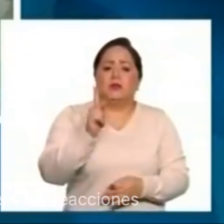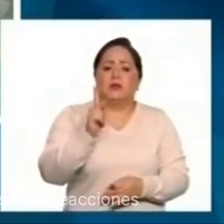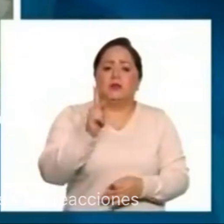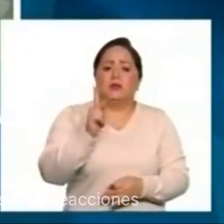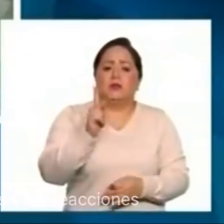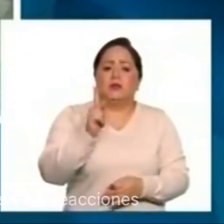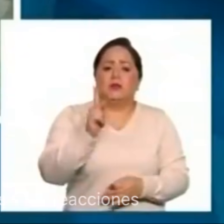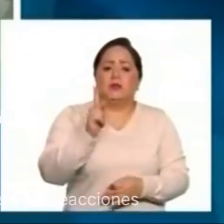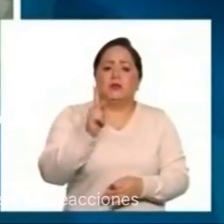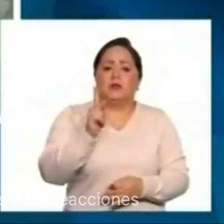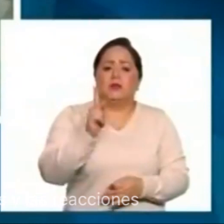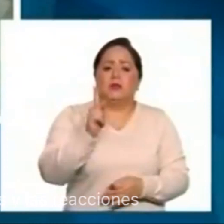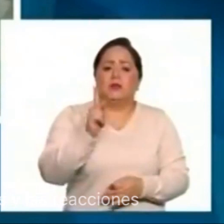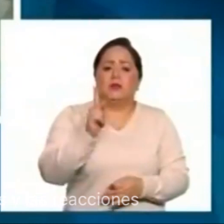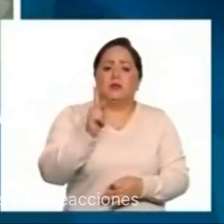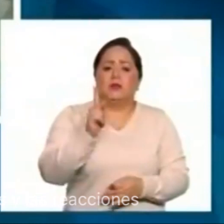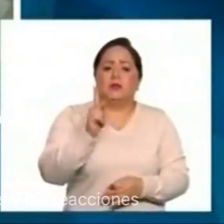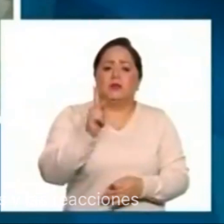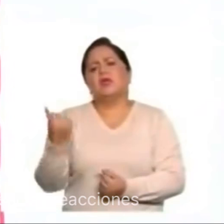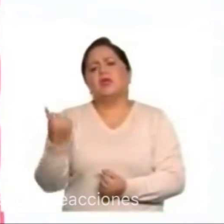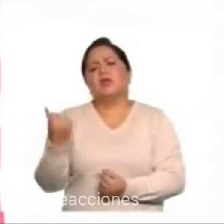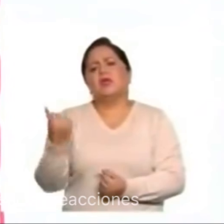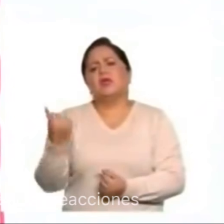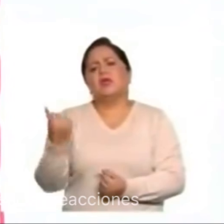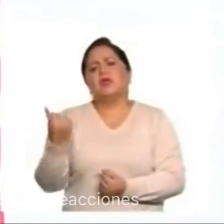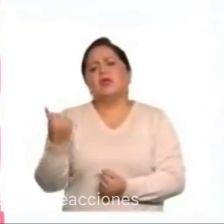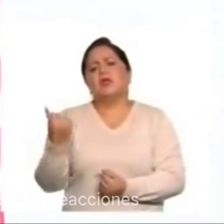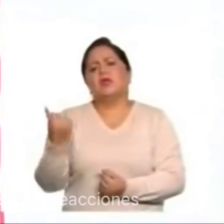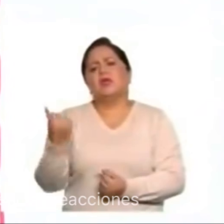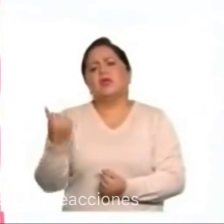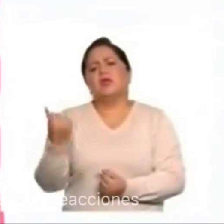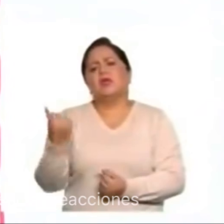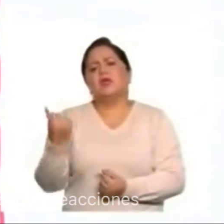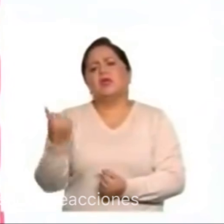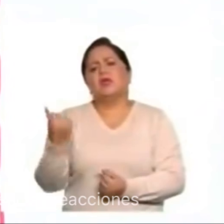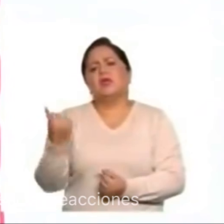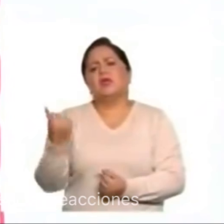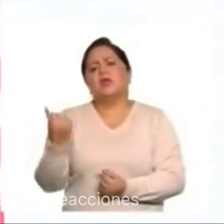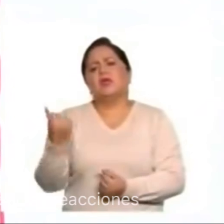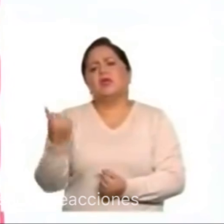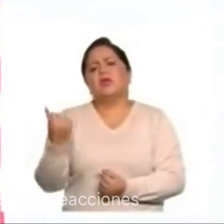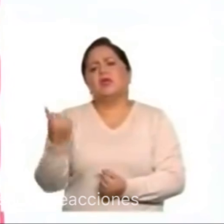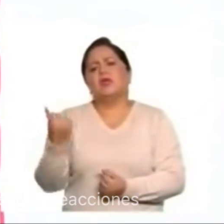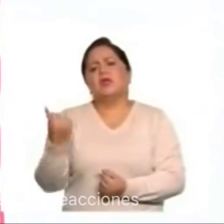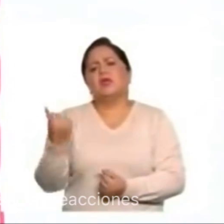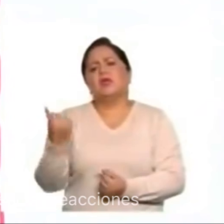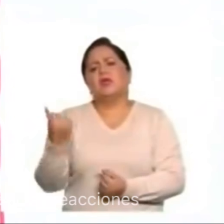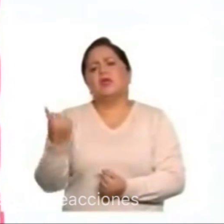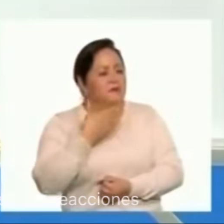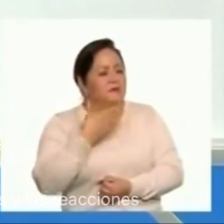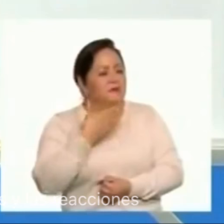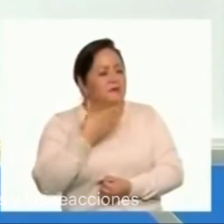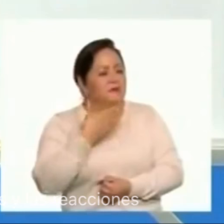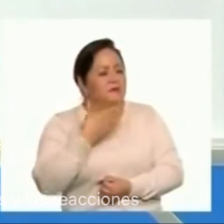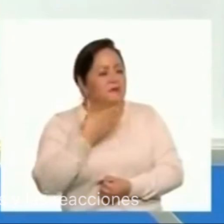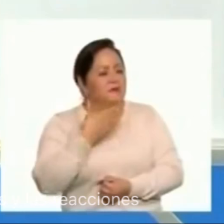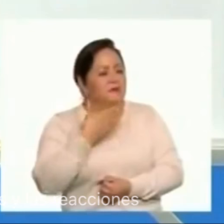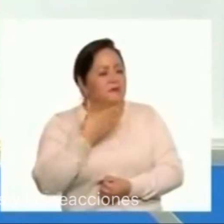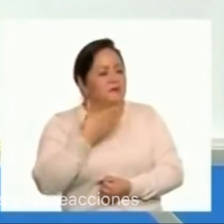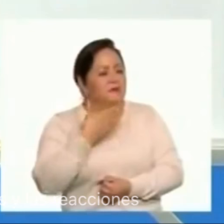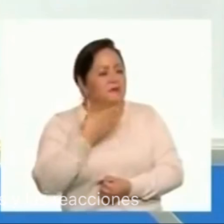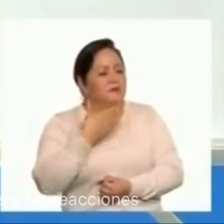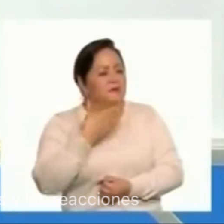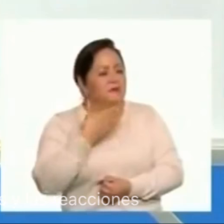fuera necesario evacuar. El riesgo de desastre fue un volcán activo y en riesgo de sismicidad, vulnerabilidad, falta de cultura